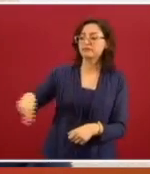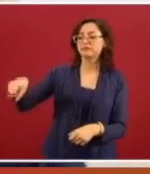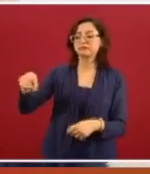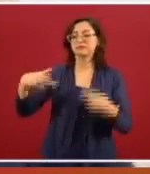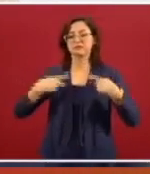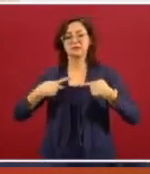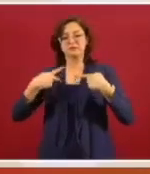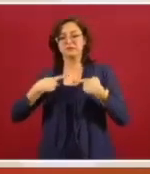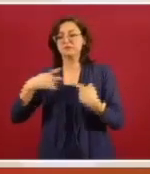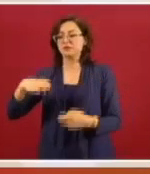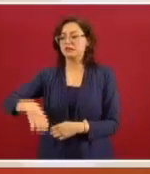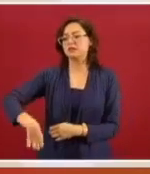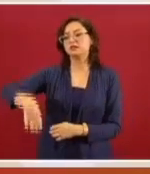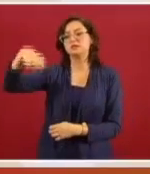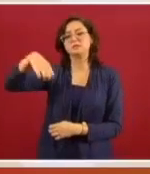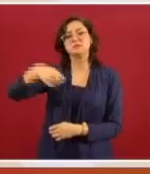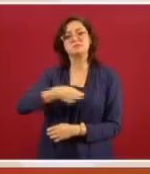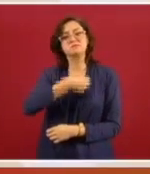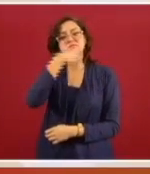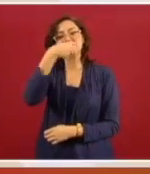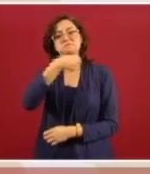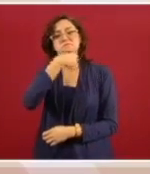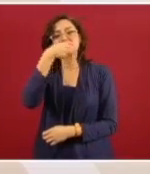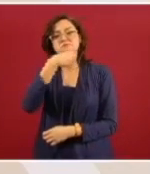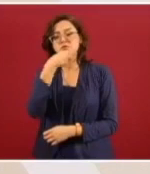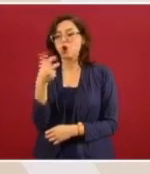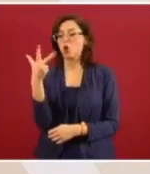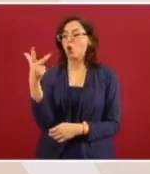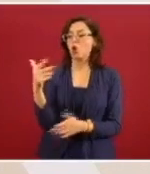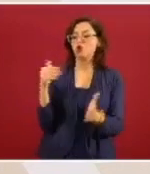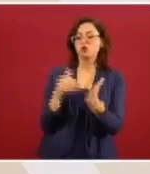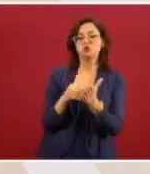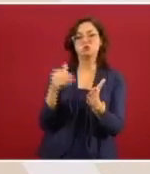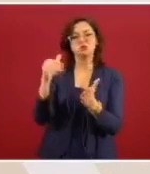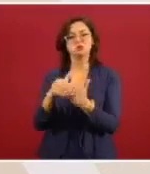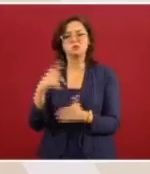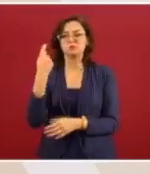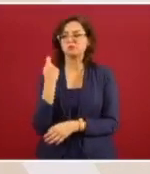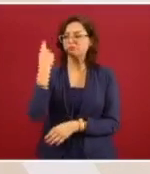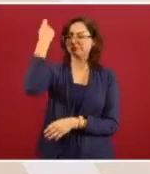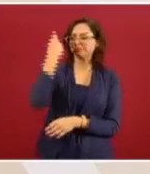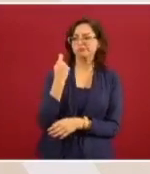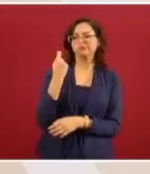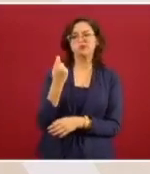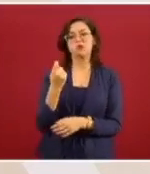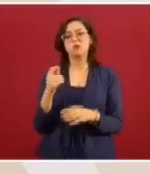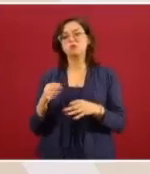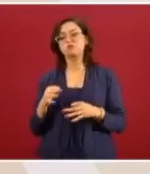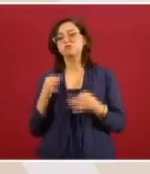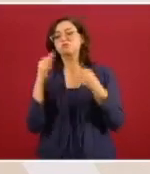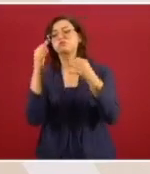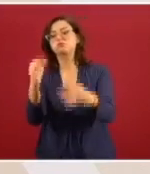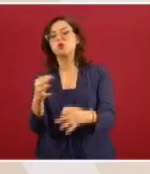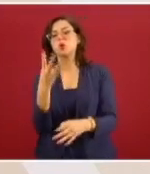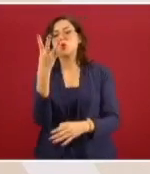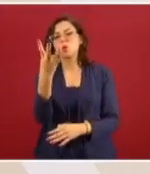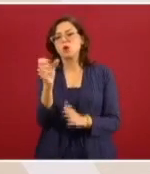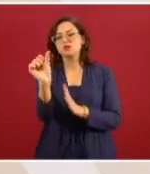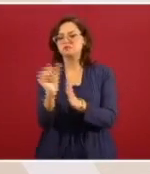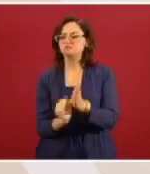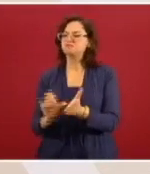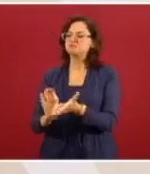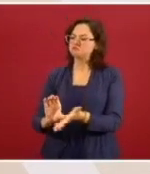de la pensión para 8 millones de adultos mayores a través de